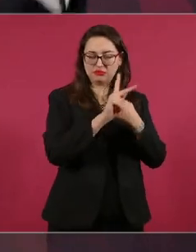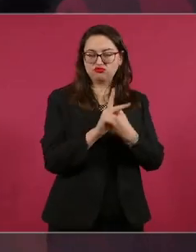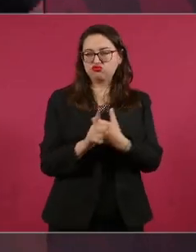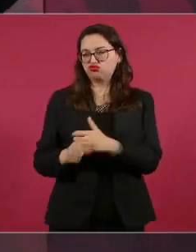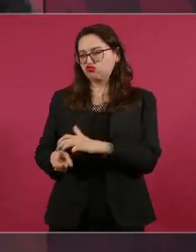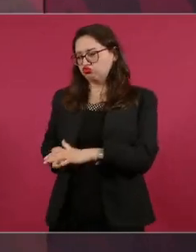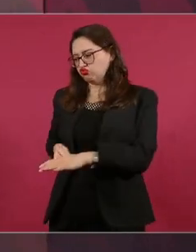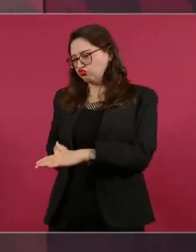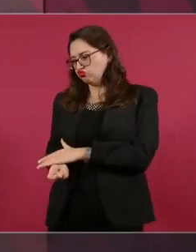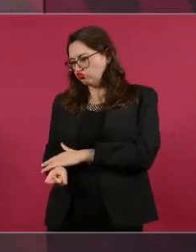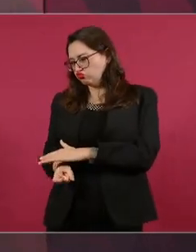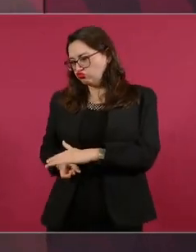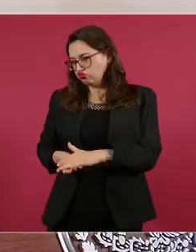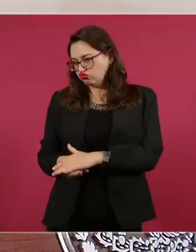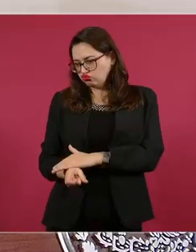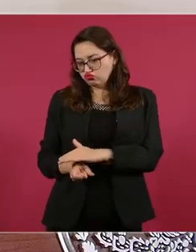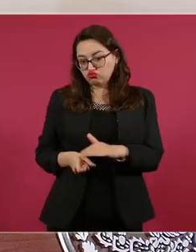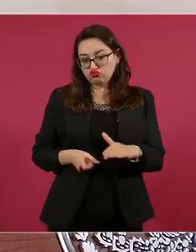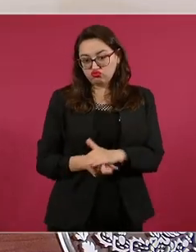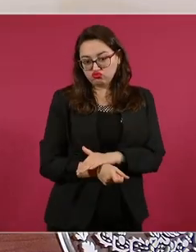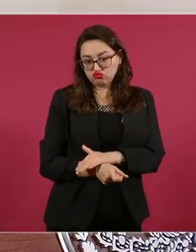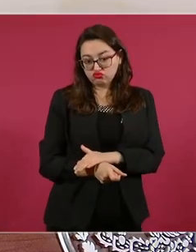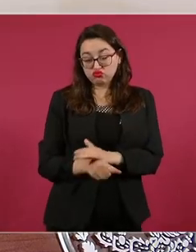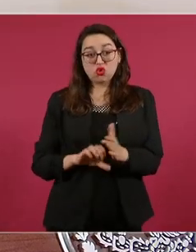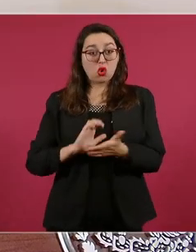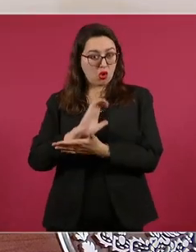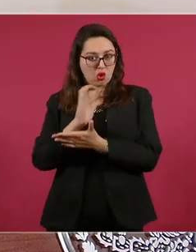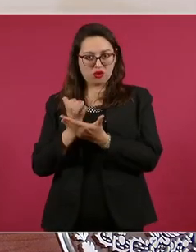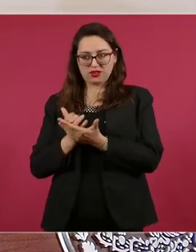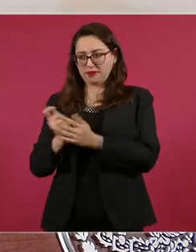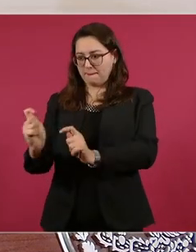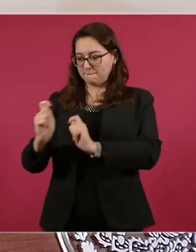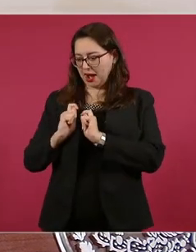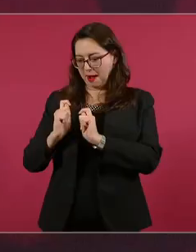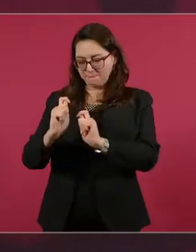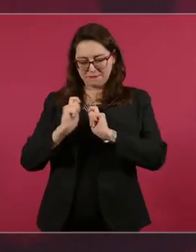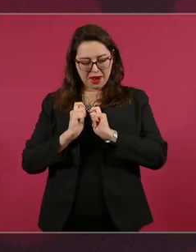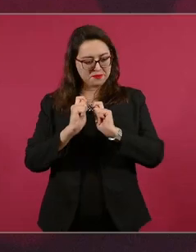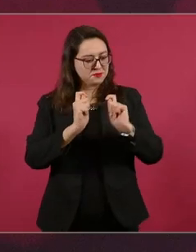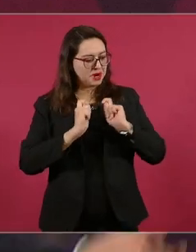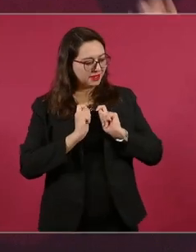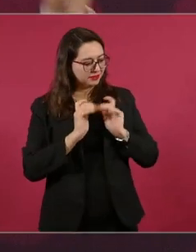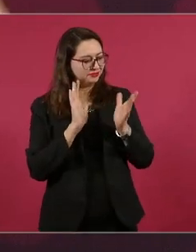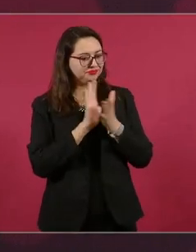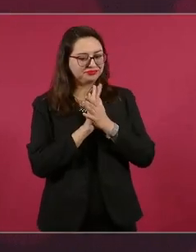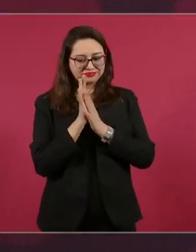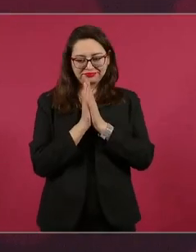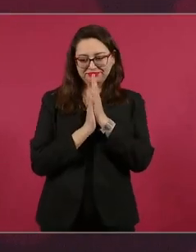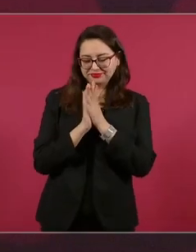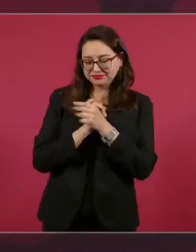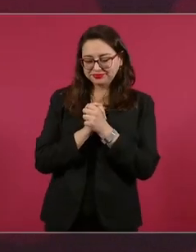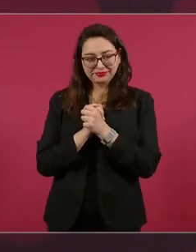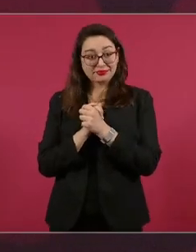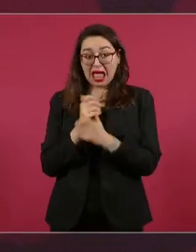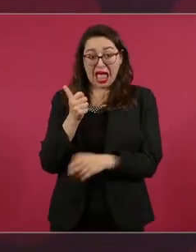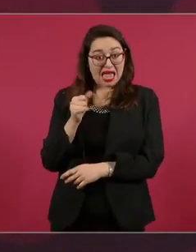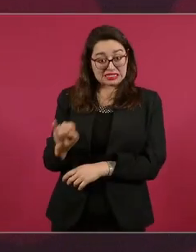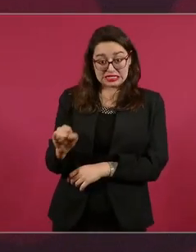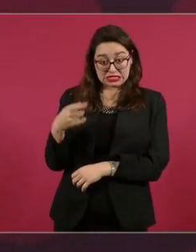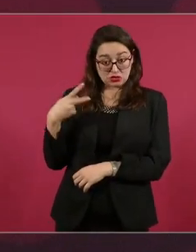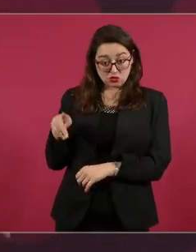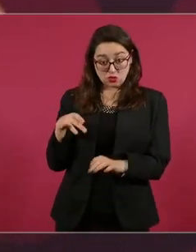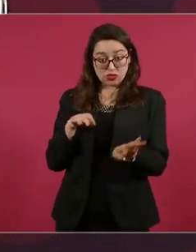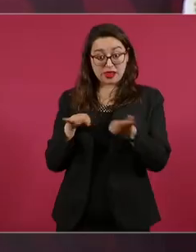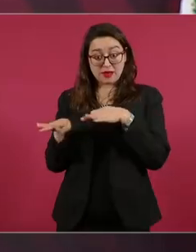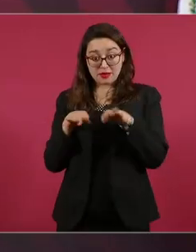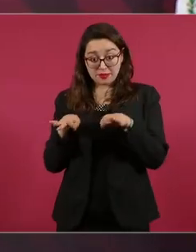Detienen al dueño de la empresa, de apellido Odebrecht, en Estados Unidos, y